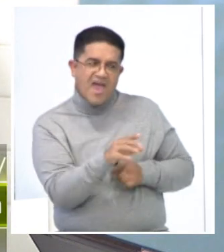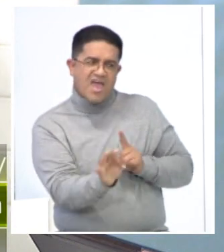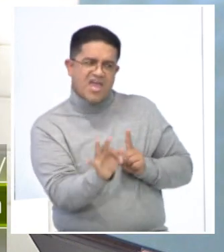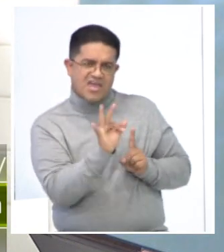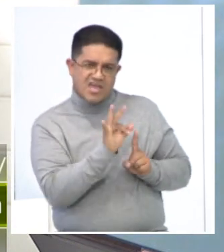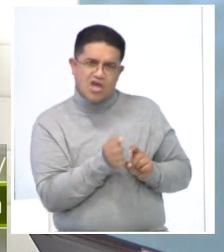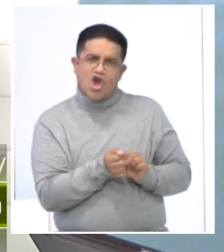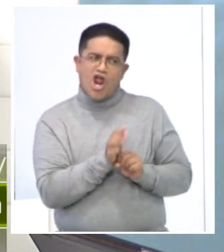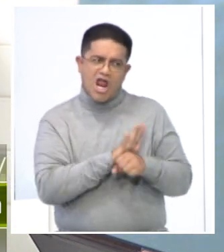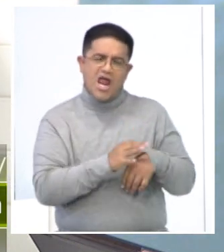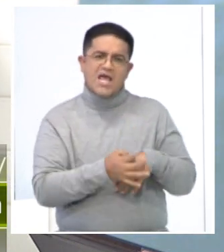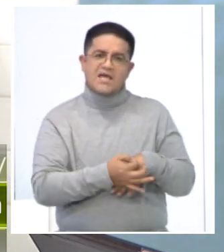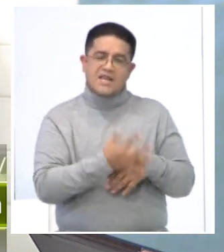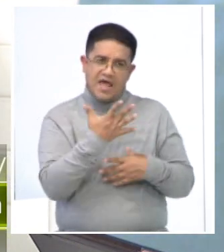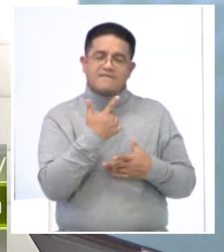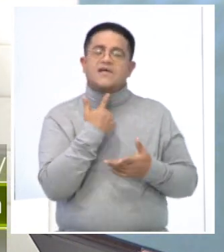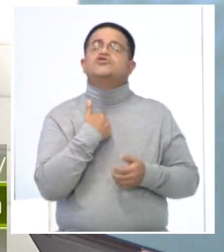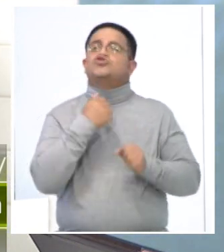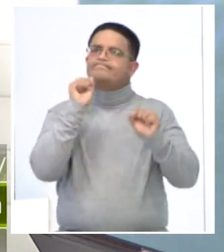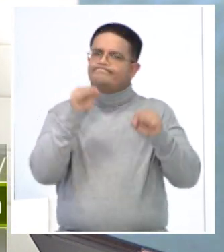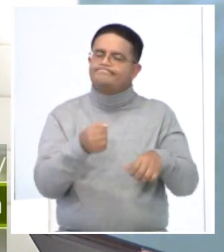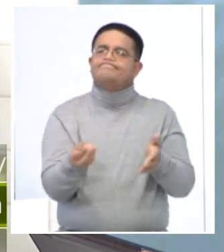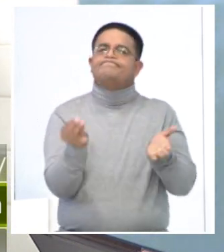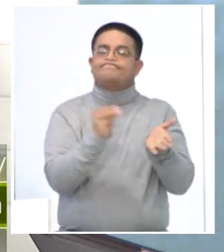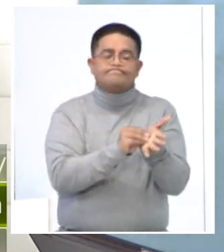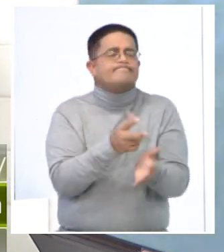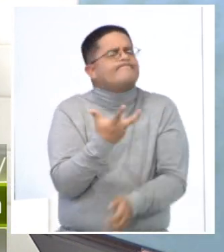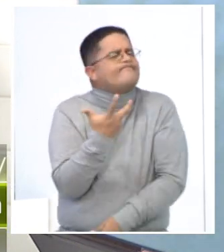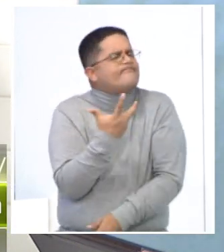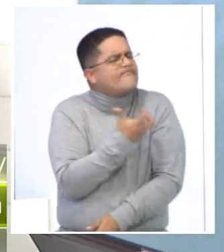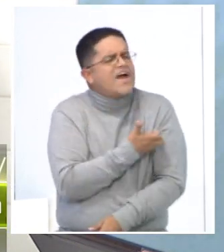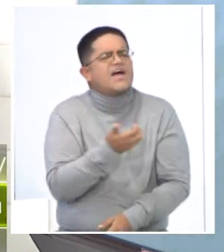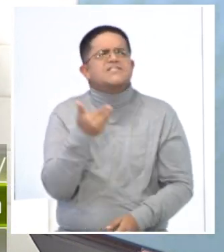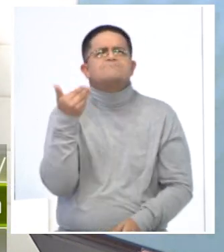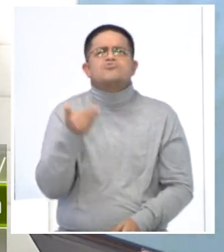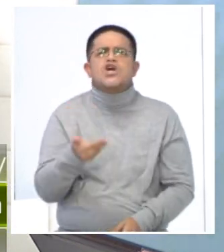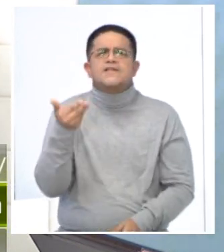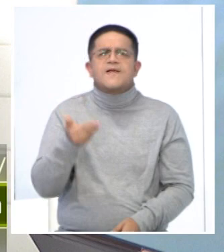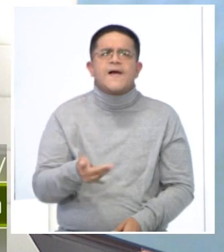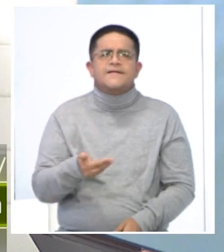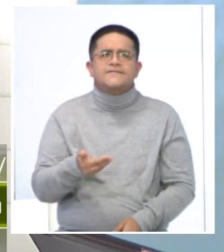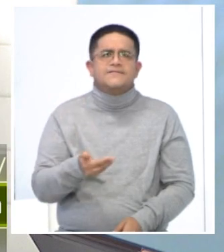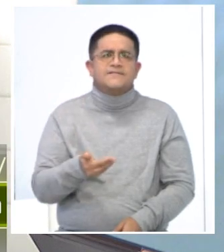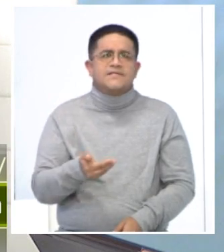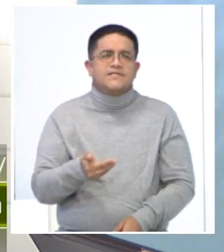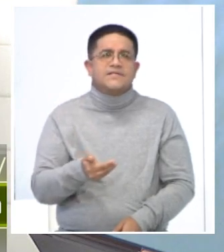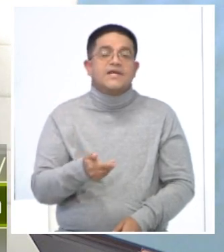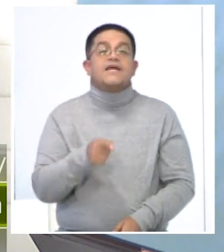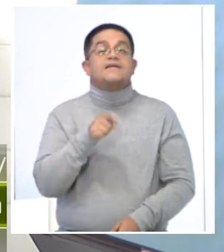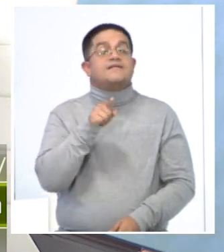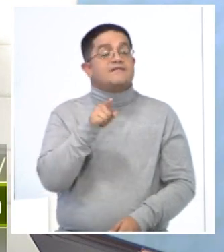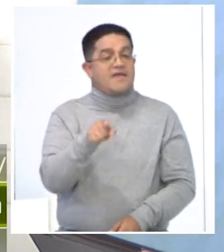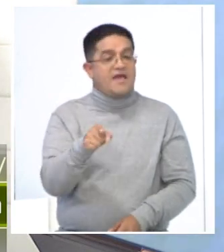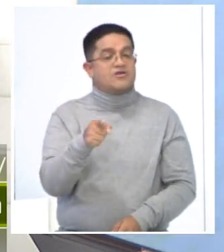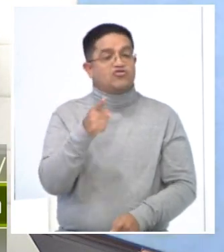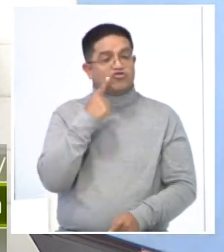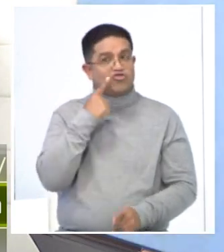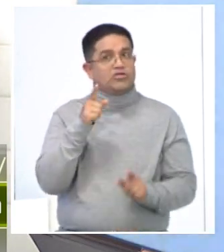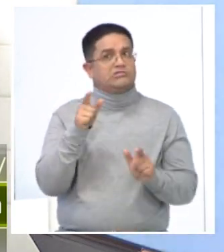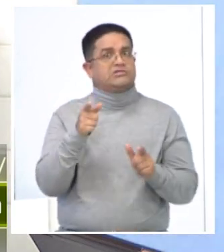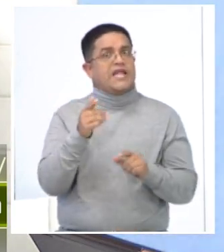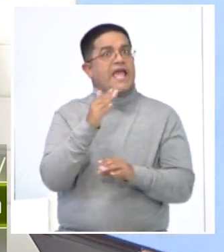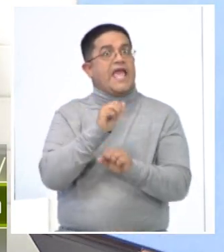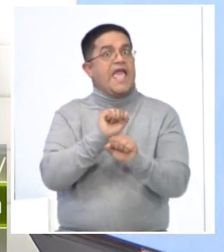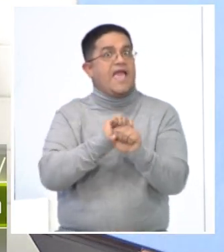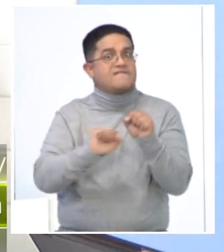de mil cabezas Pues sí vamos a seguir la vacunación es sumamente importante y fue lo que paró y disminuyó todo esto y